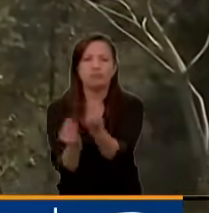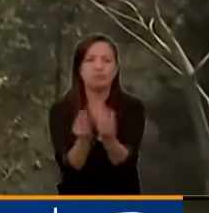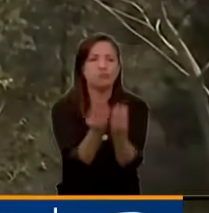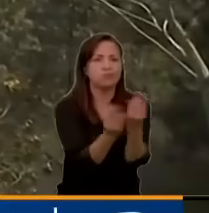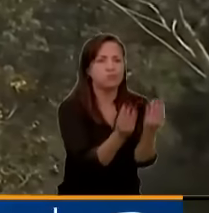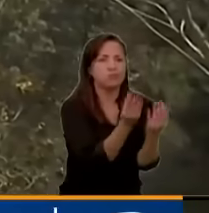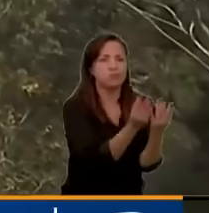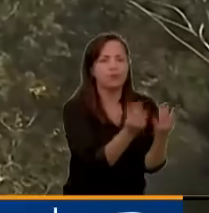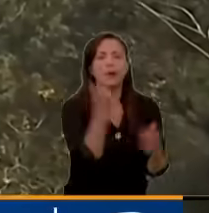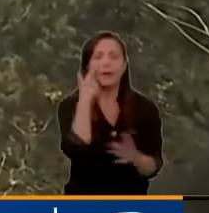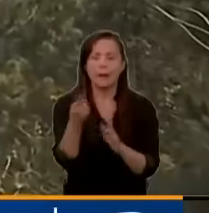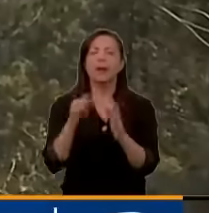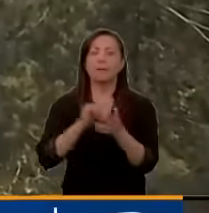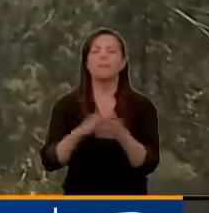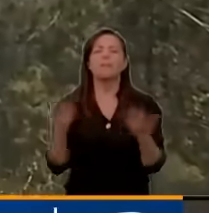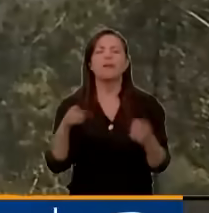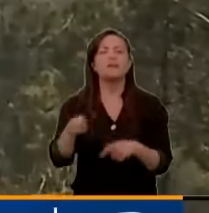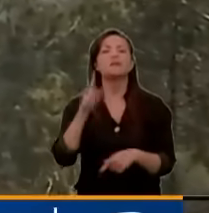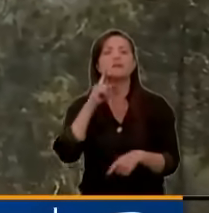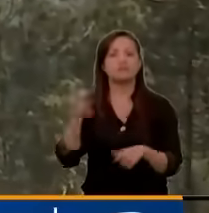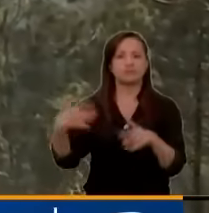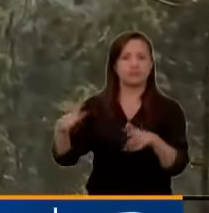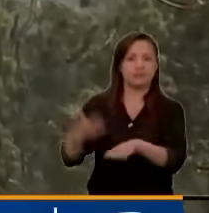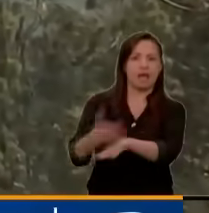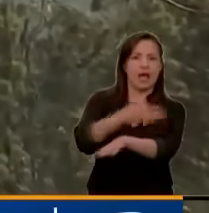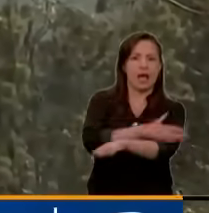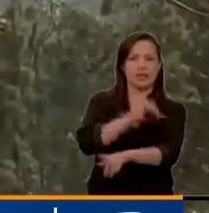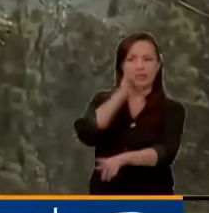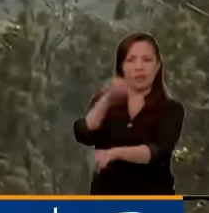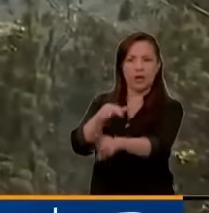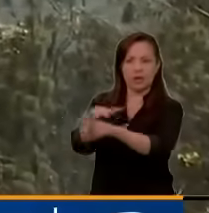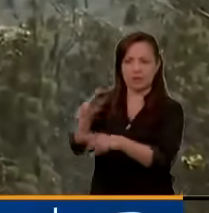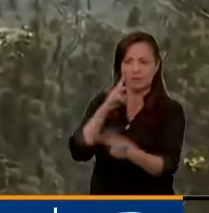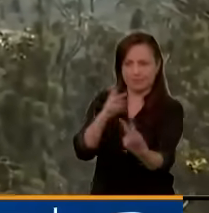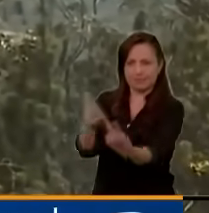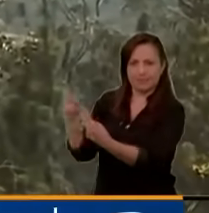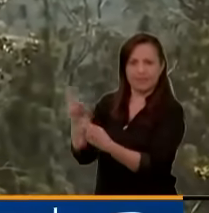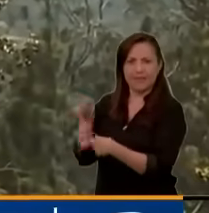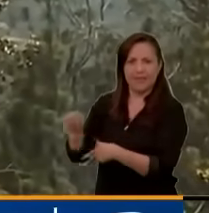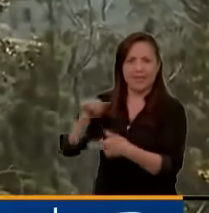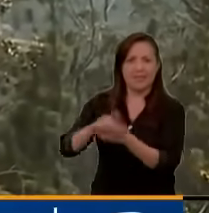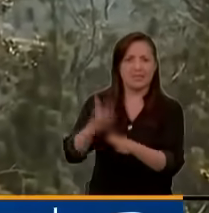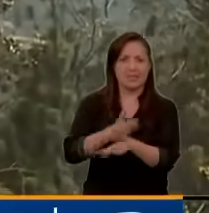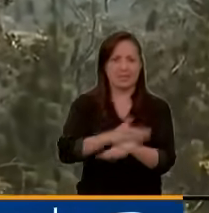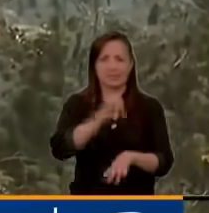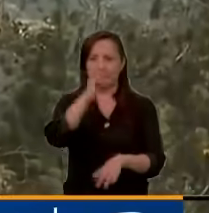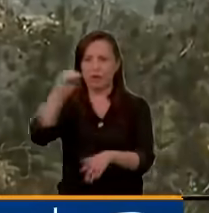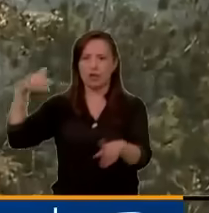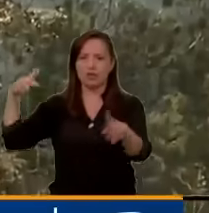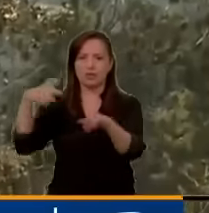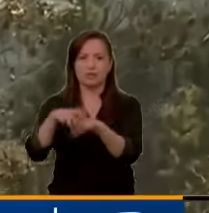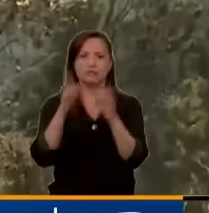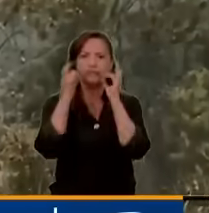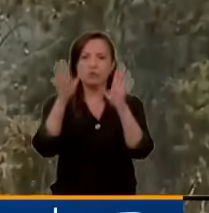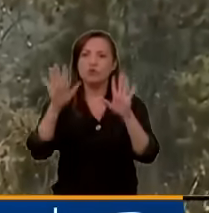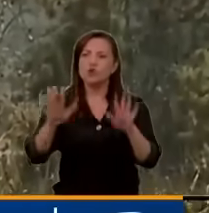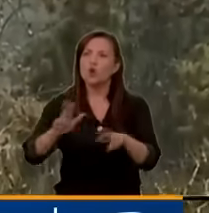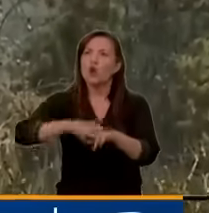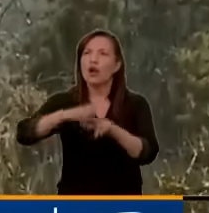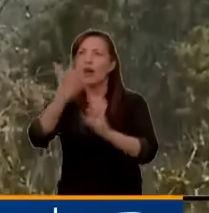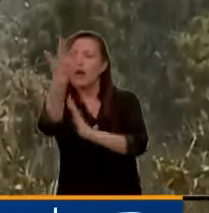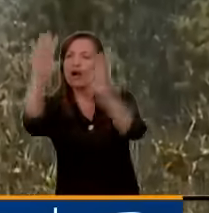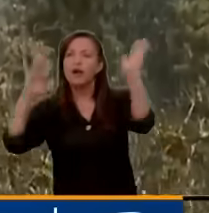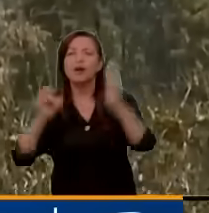ver aquí la magnitud de lo que fue esta tragedia ambiental, de lo que es, porque aún como ustedes lo ven, pues hay fuego, más